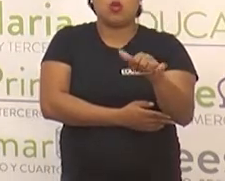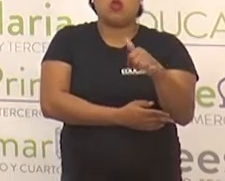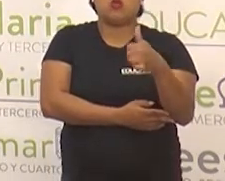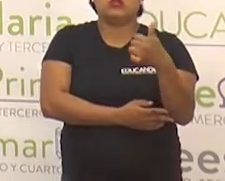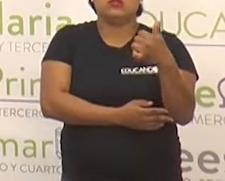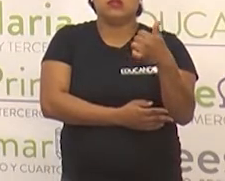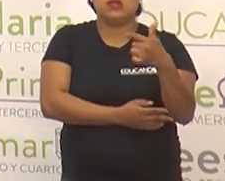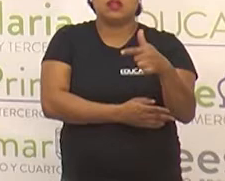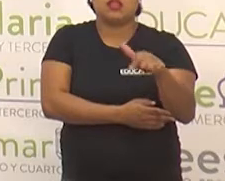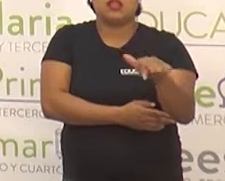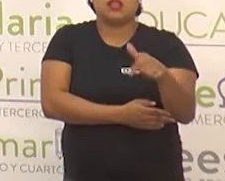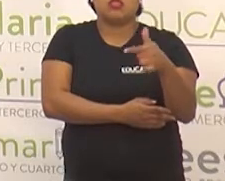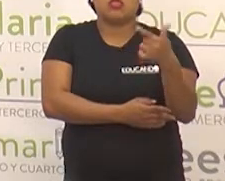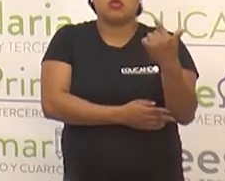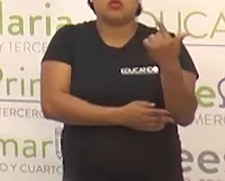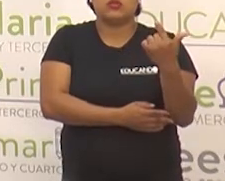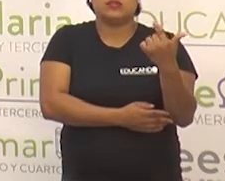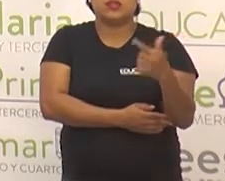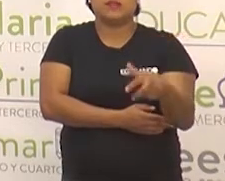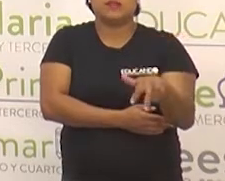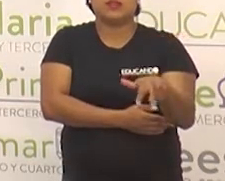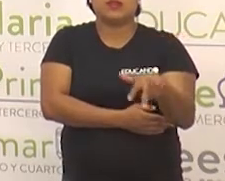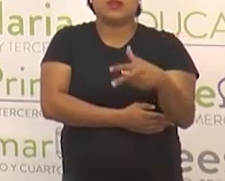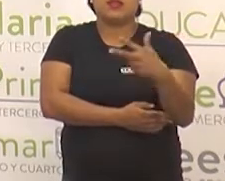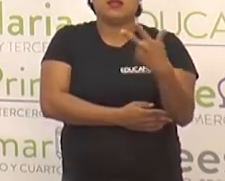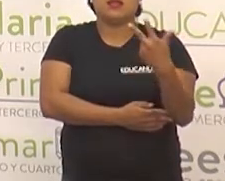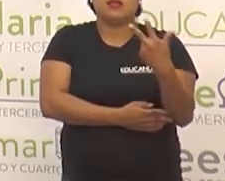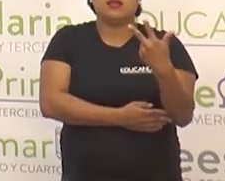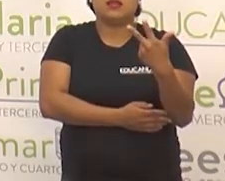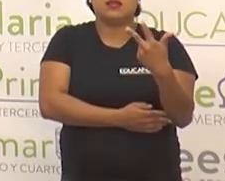10, 11, 12,